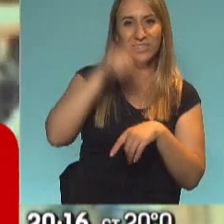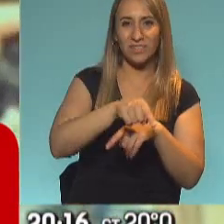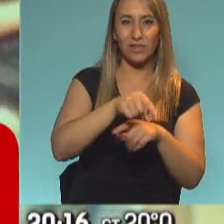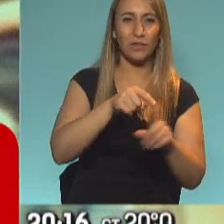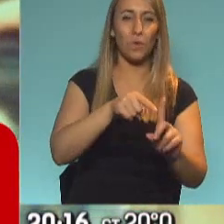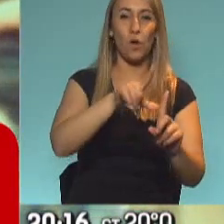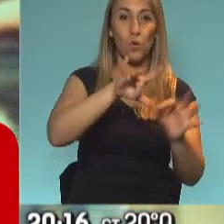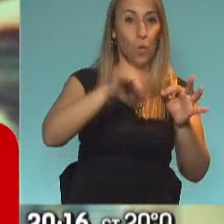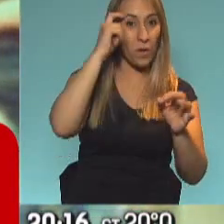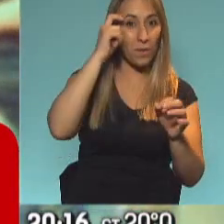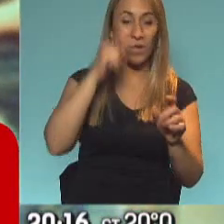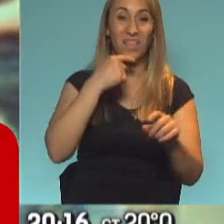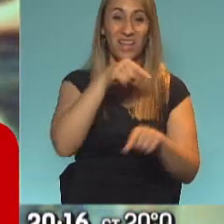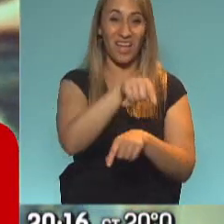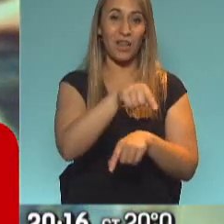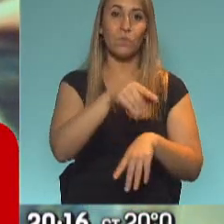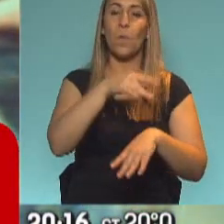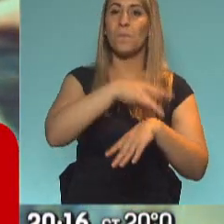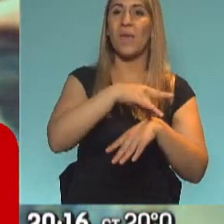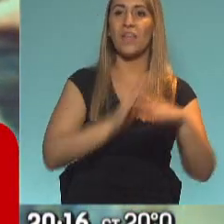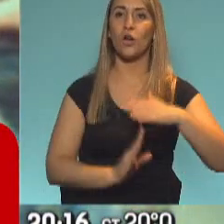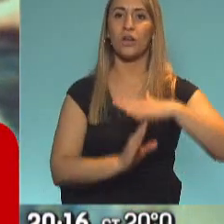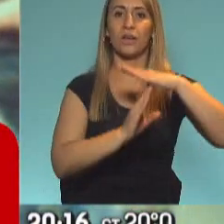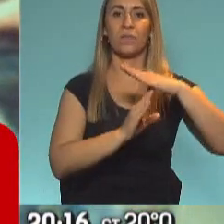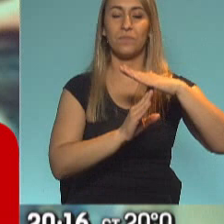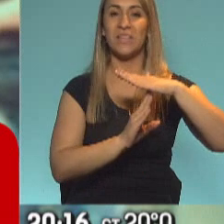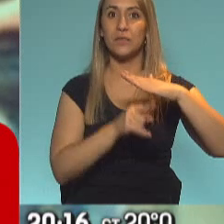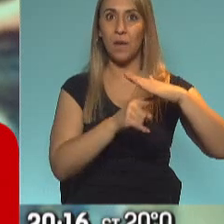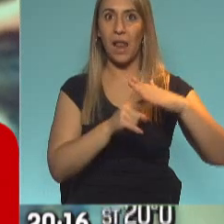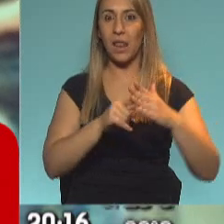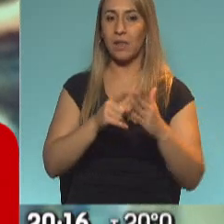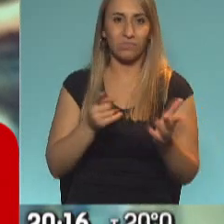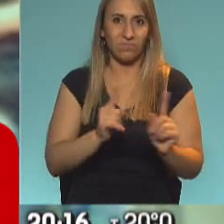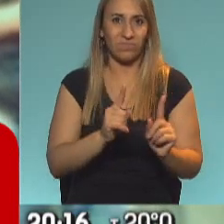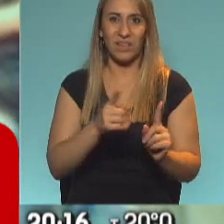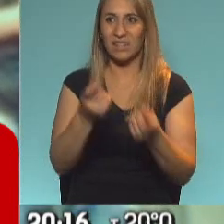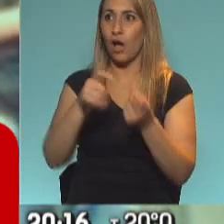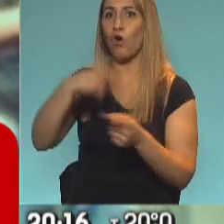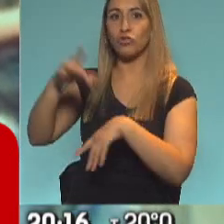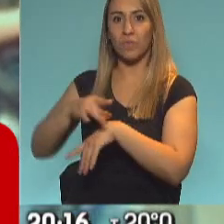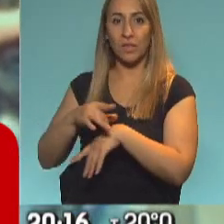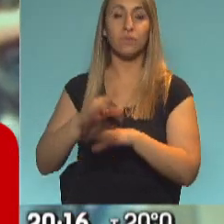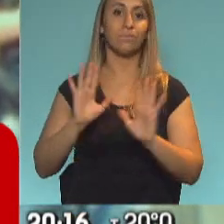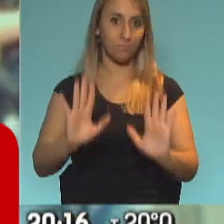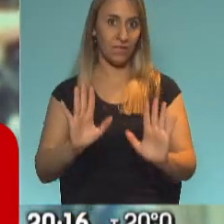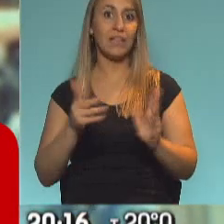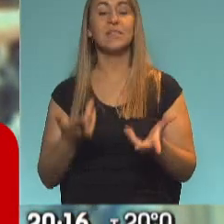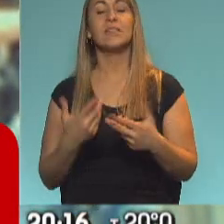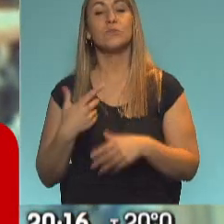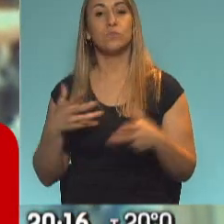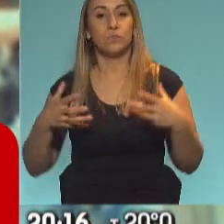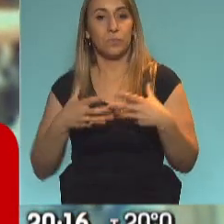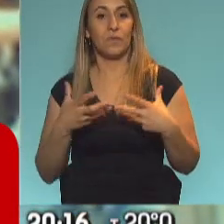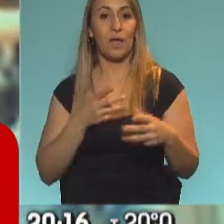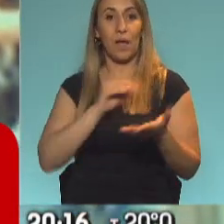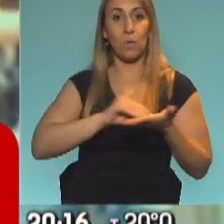el neurocirujano no puede ser el médico referente principal. Esto que lo hace trascender la defensa de Leopoldo Luque, básicamente